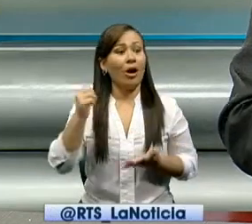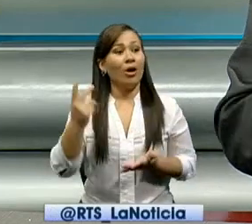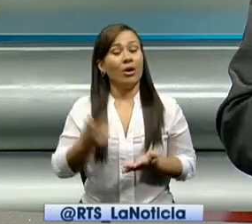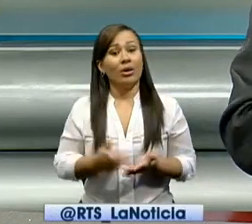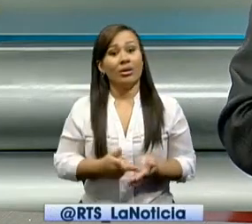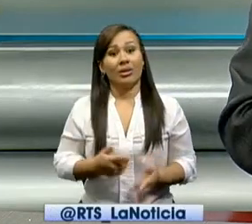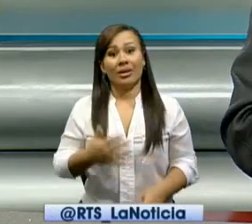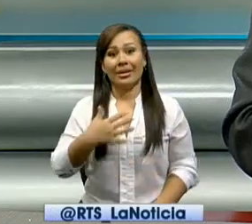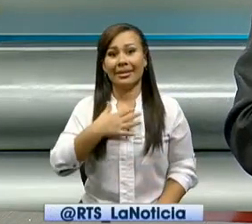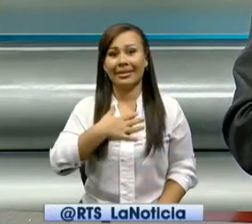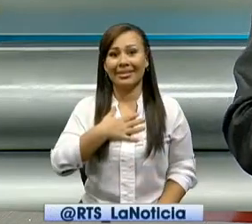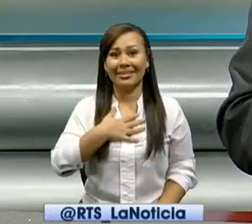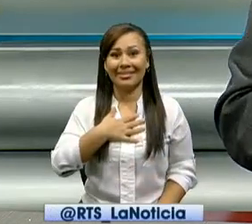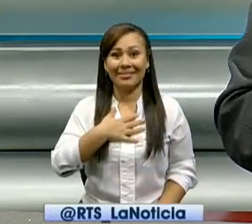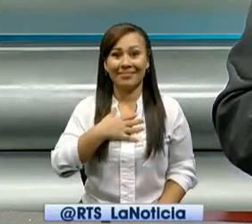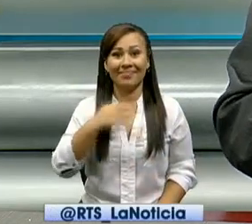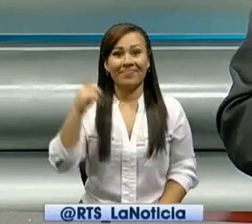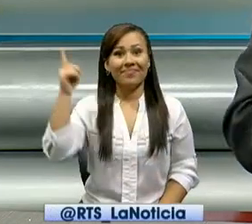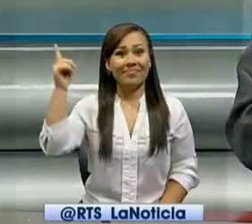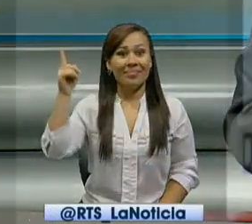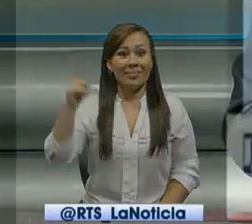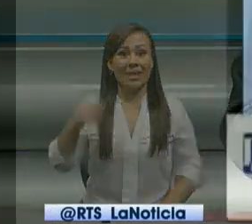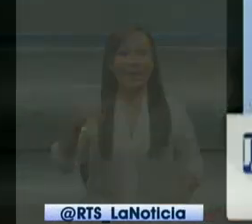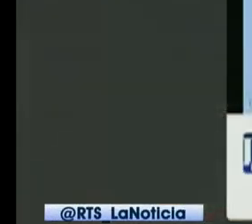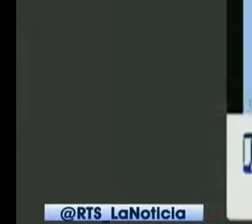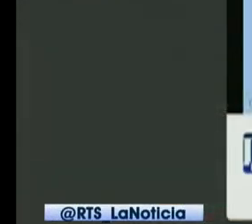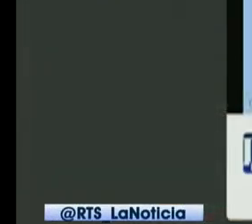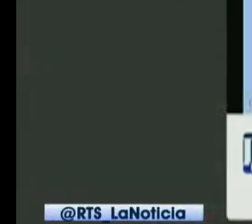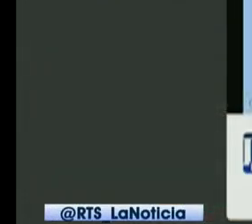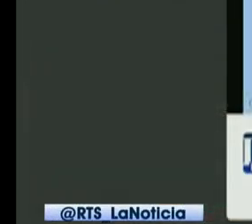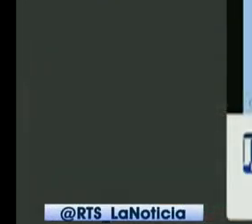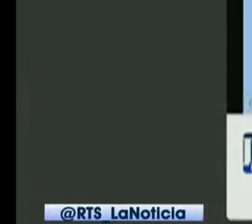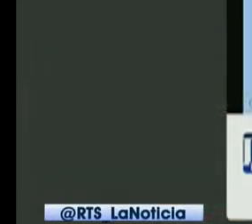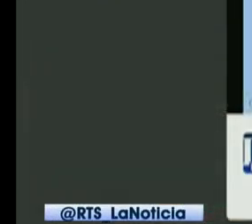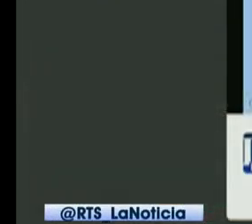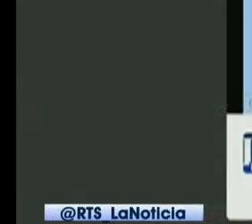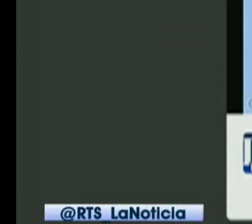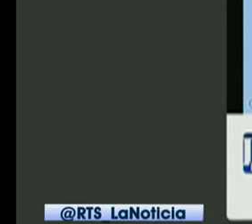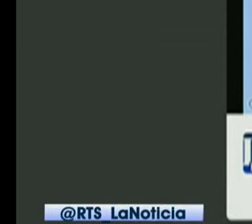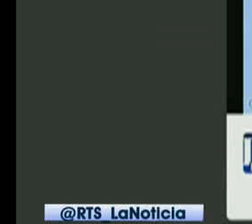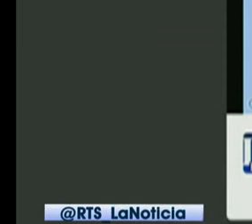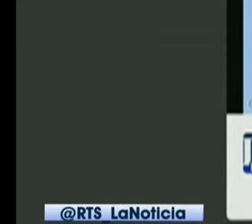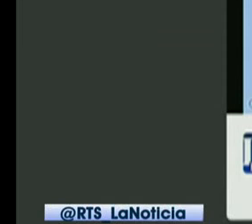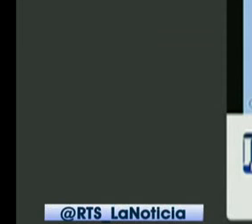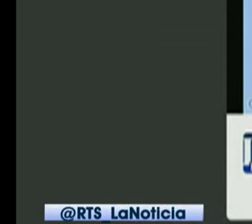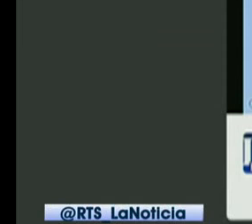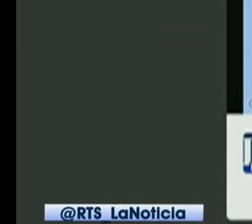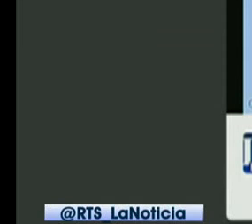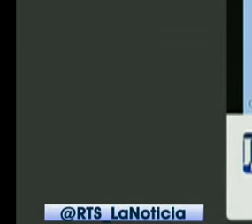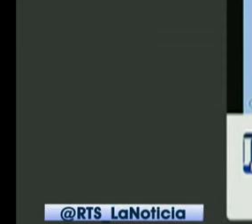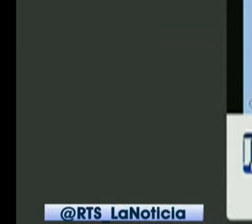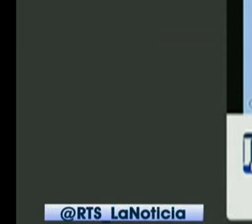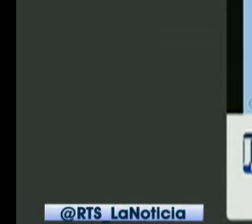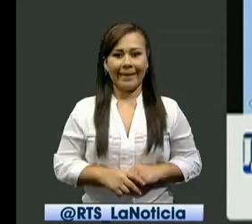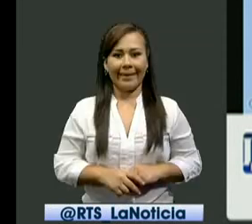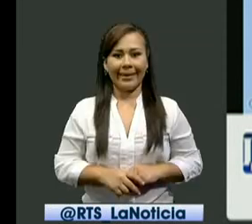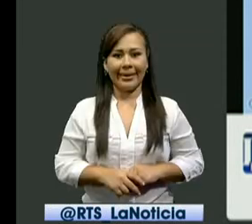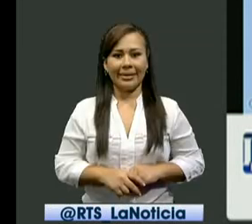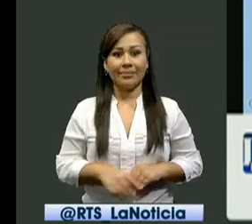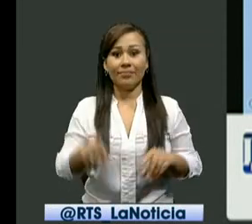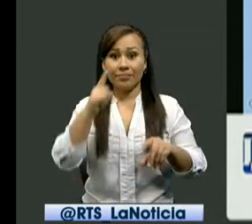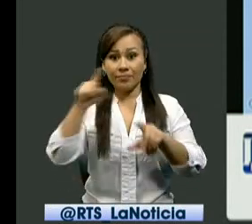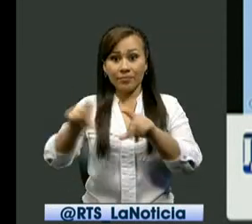5.2... 5.2, por allá por el mismo sector, las costas del Pacífico. Está en pantalla, frente a las costas ecuatorianas.